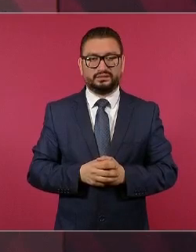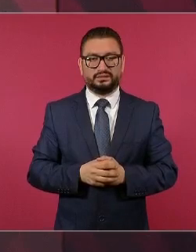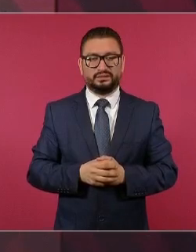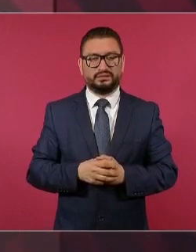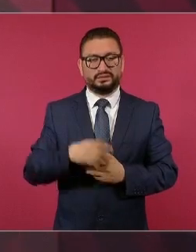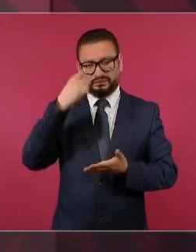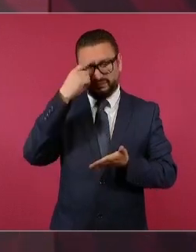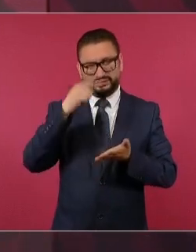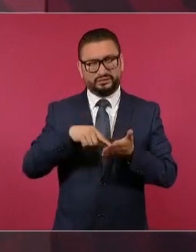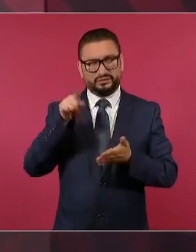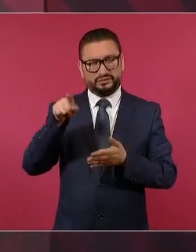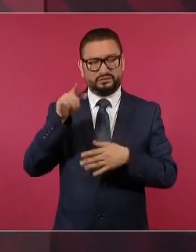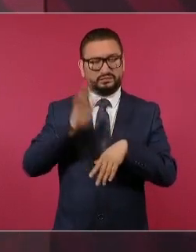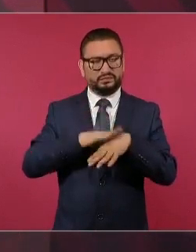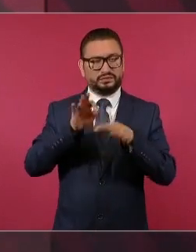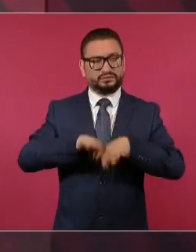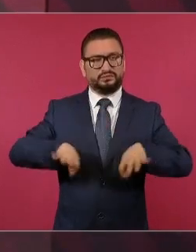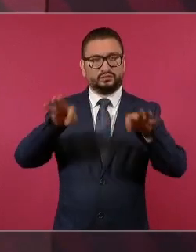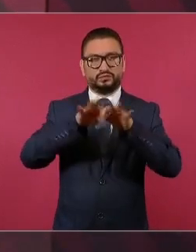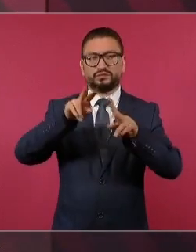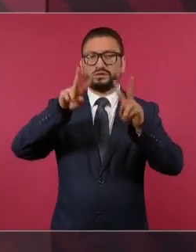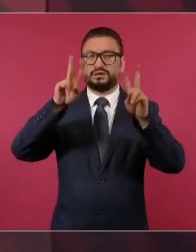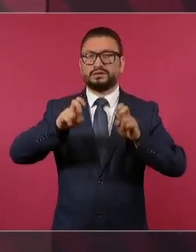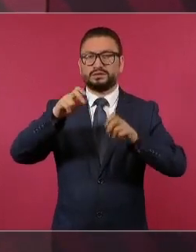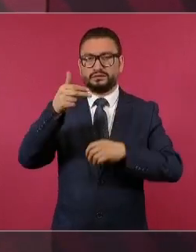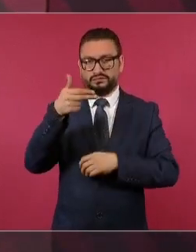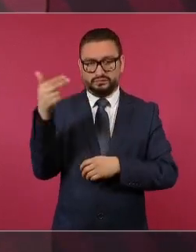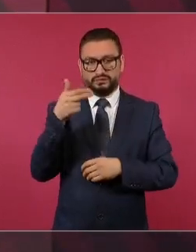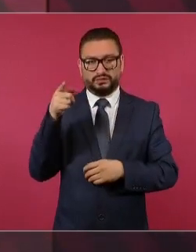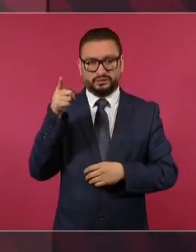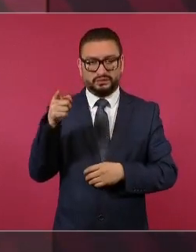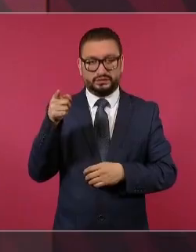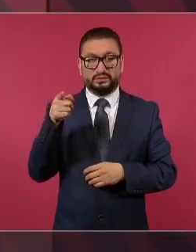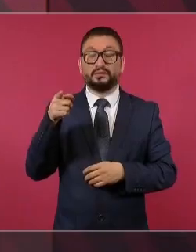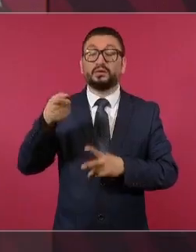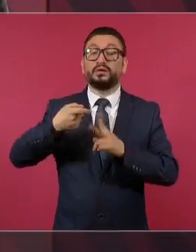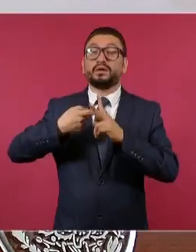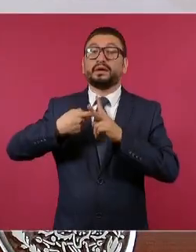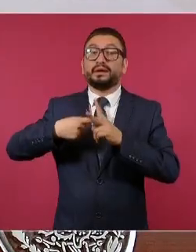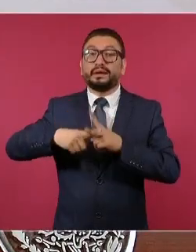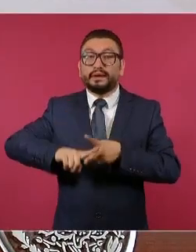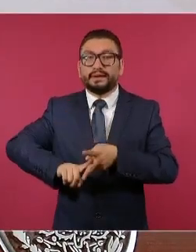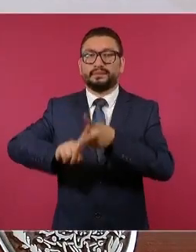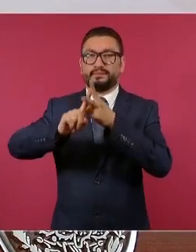yo creo que el más importante en hotelería, pero viene de abajo.